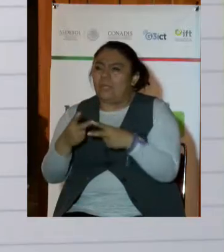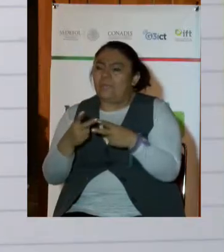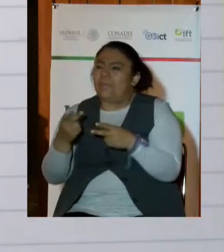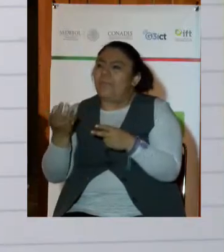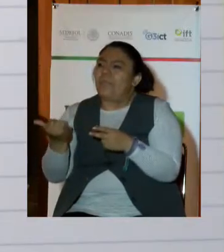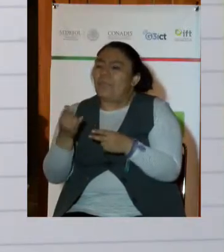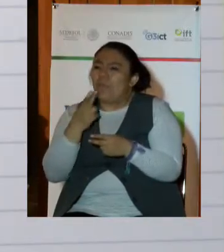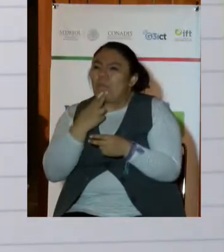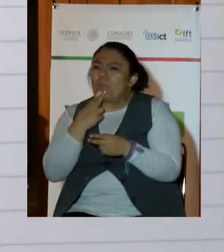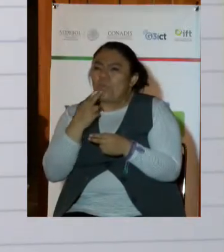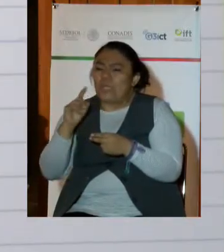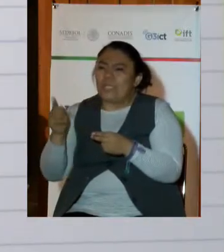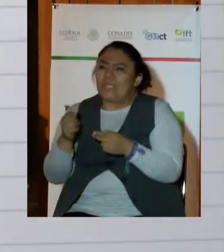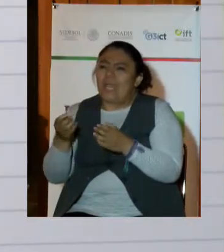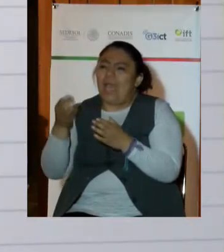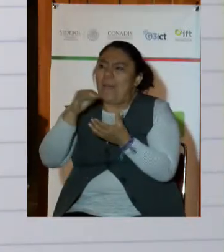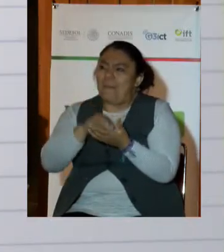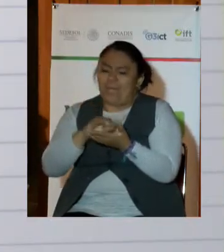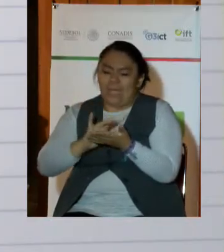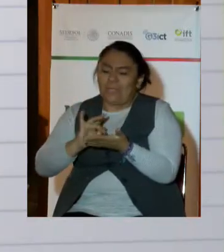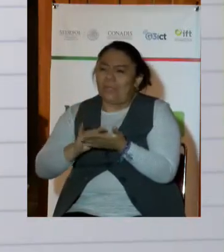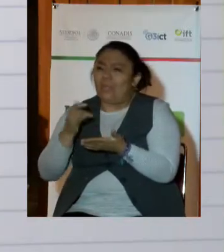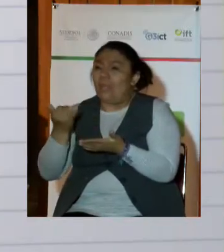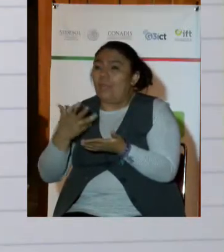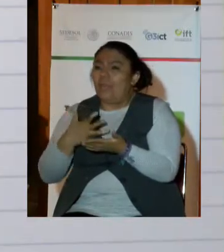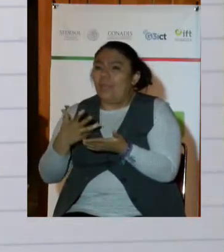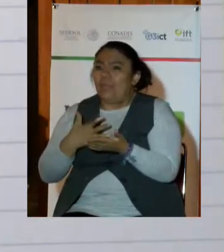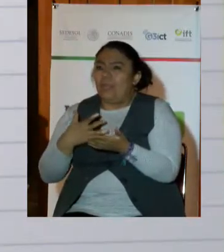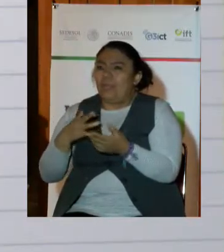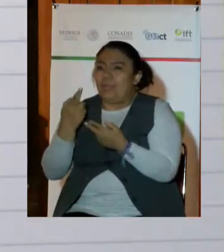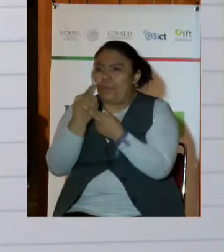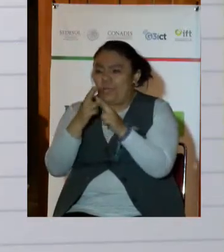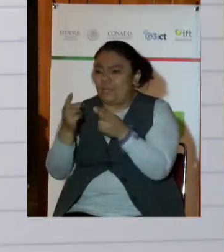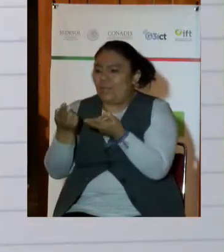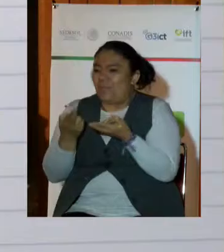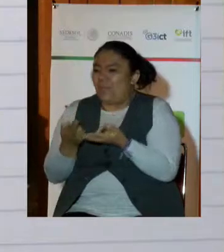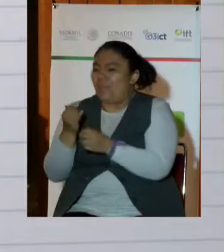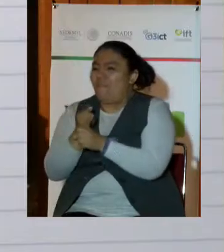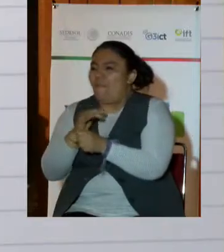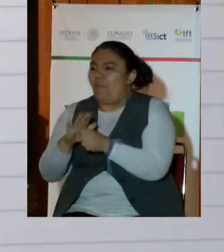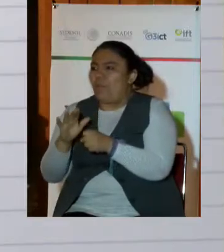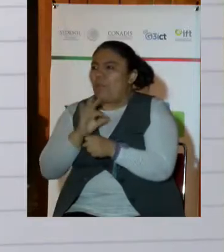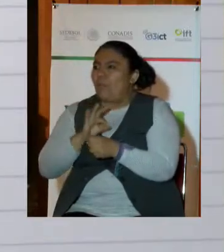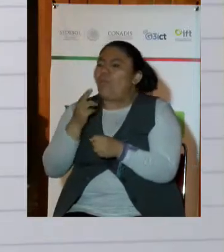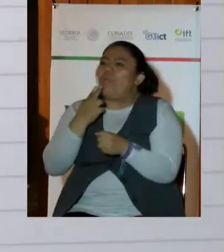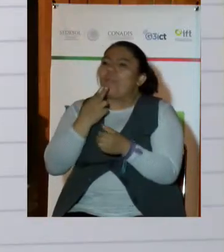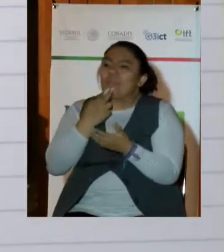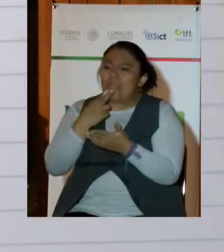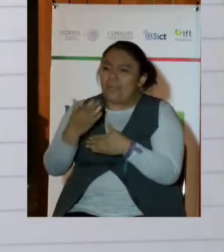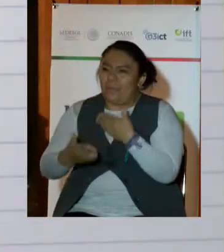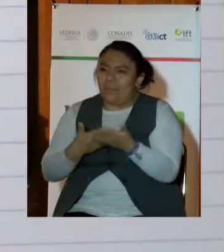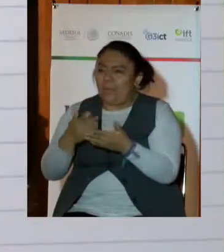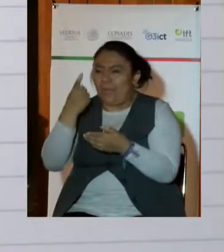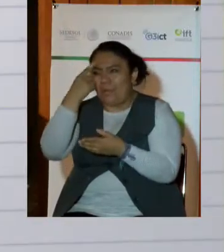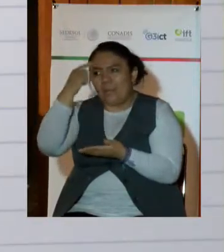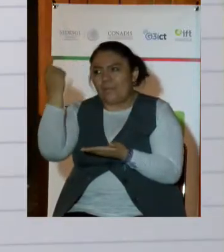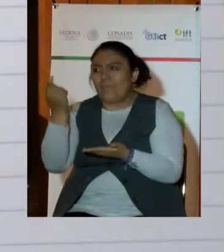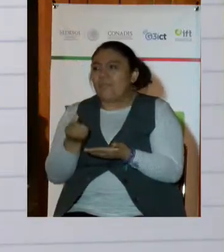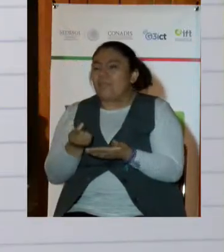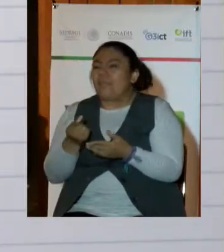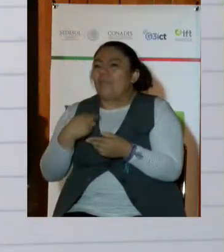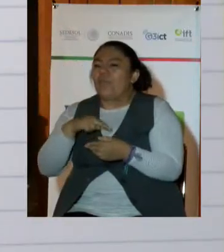puedan subir su recomendación a este foro abierto. Porque ahí es un mundo de aplicaciones que ya están desarrollando. Entonces, yo puedo decir,